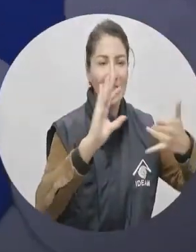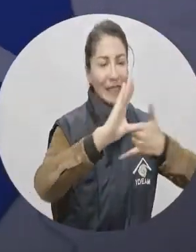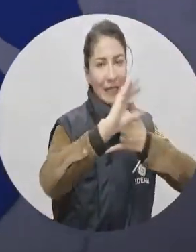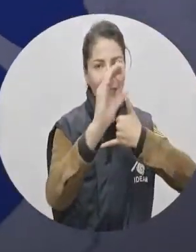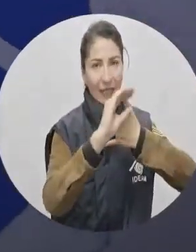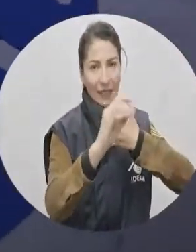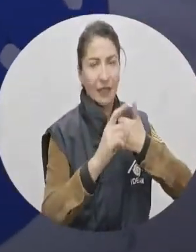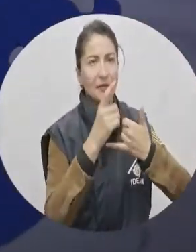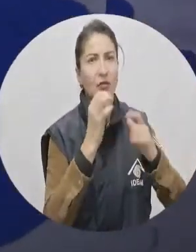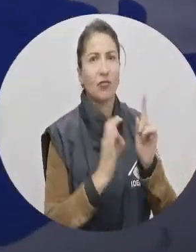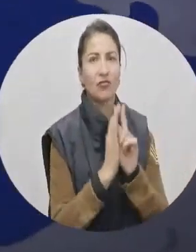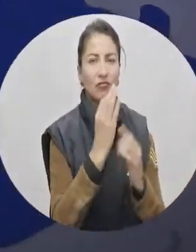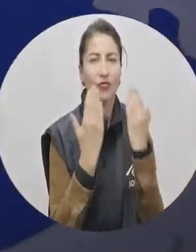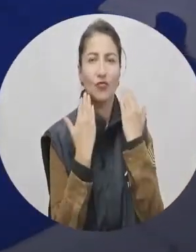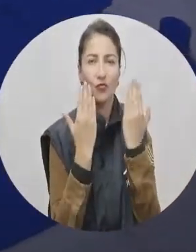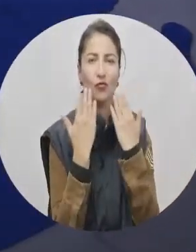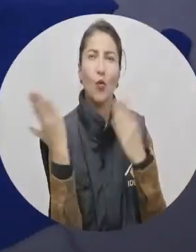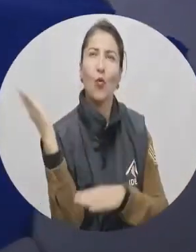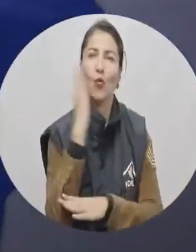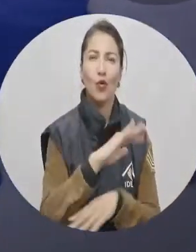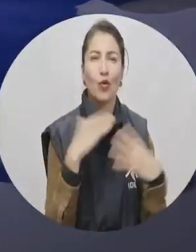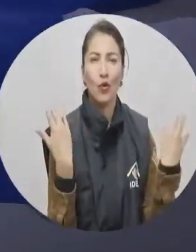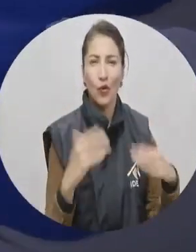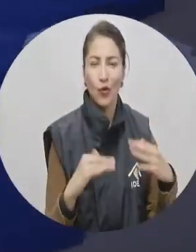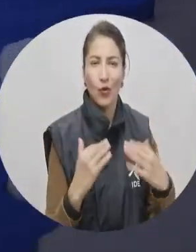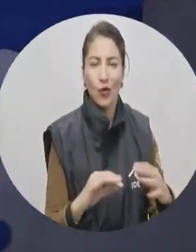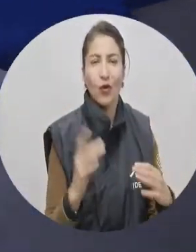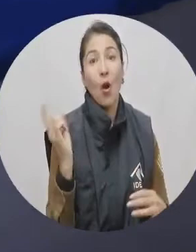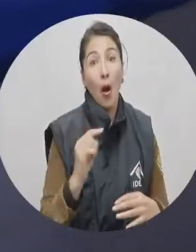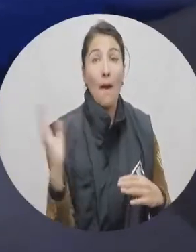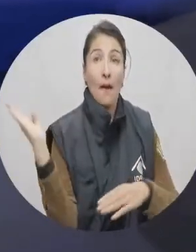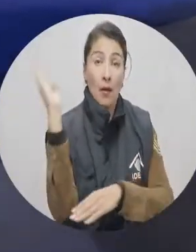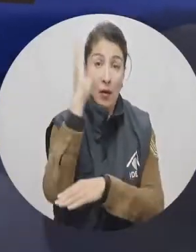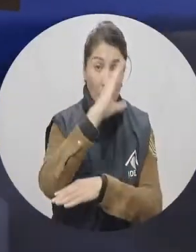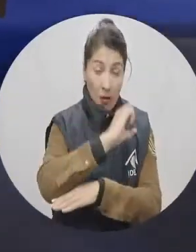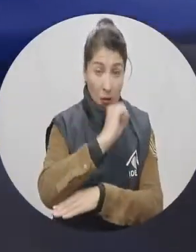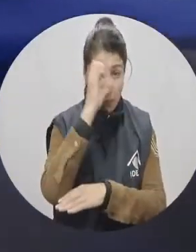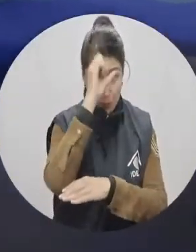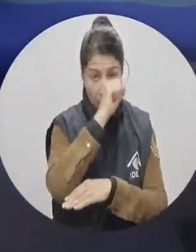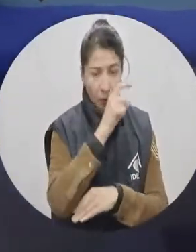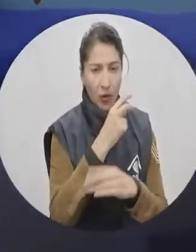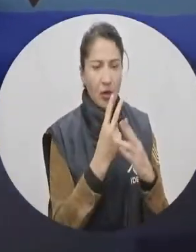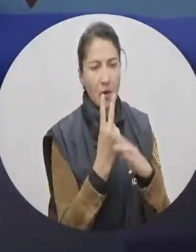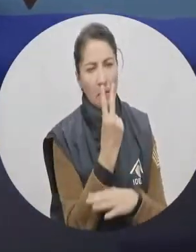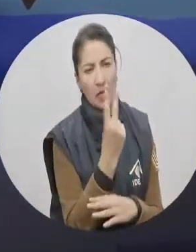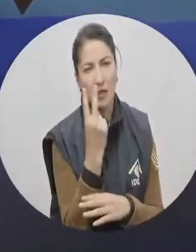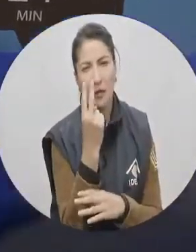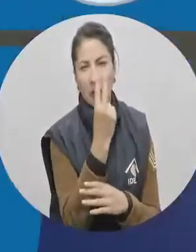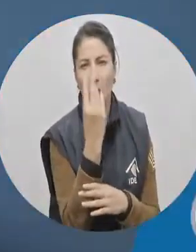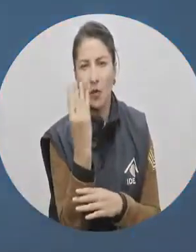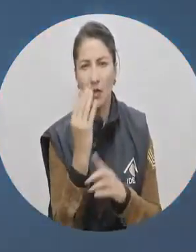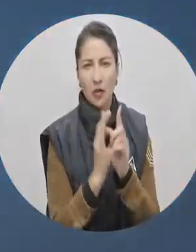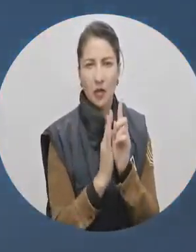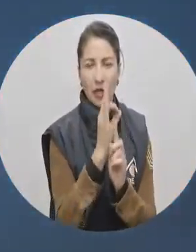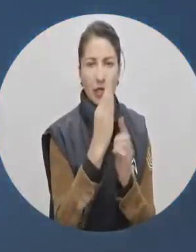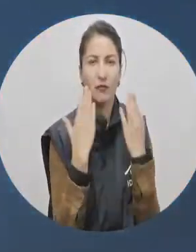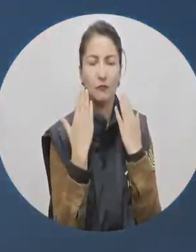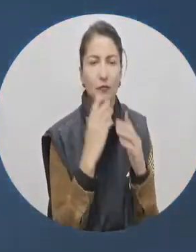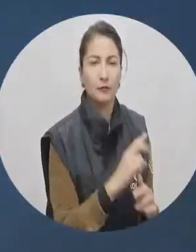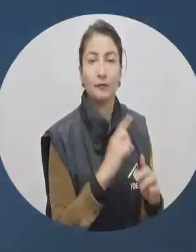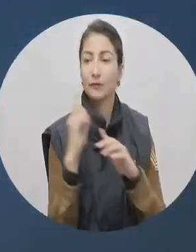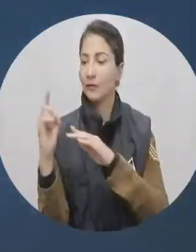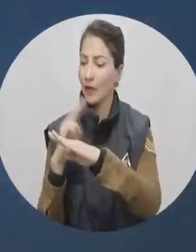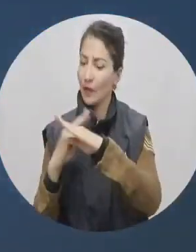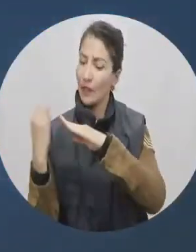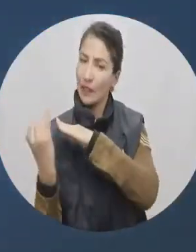altas temperaturas del día, viene una noche con registros entre los 22 y 24 grados. Para San Andrés y Providencia se